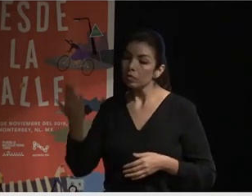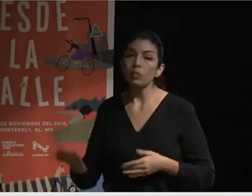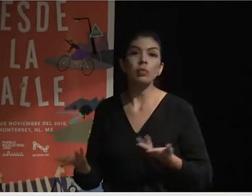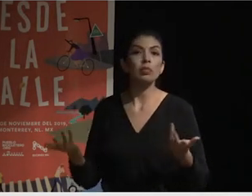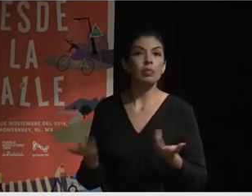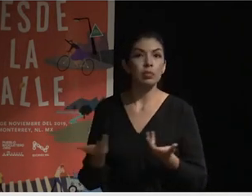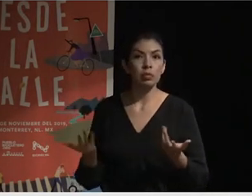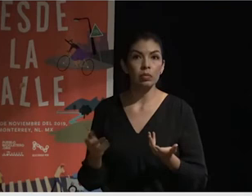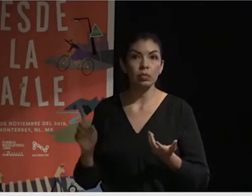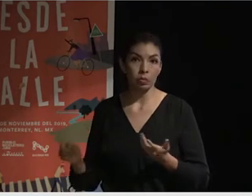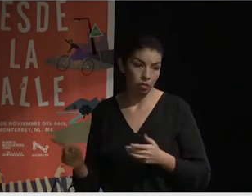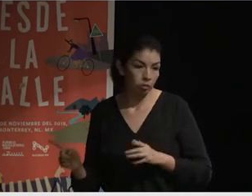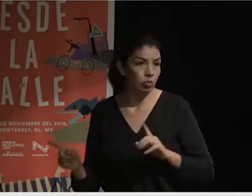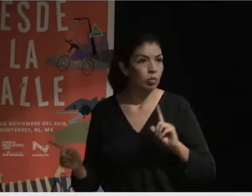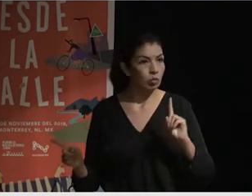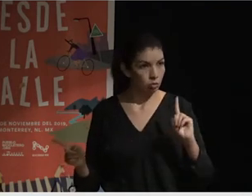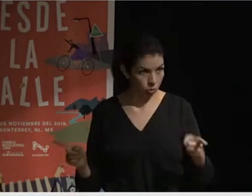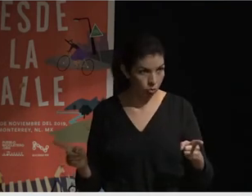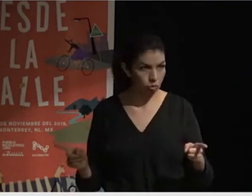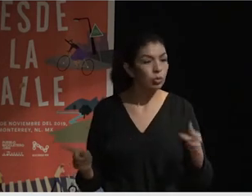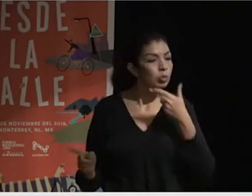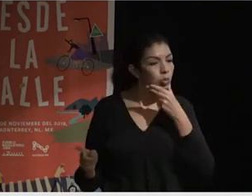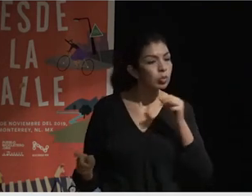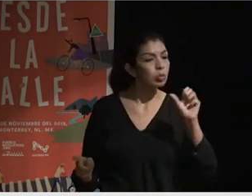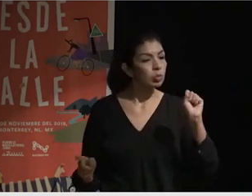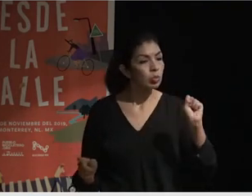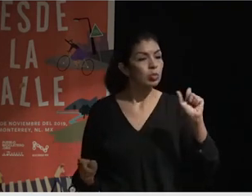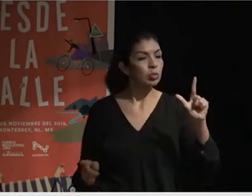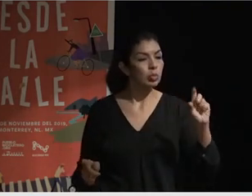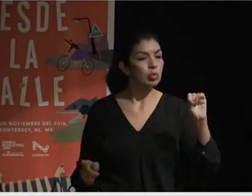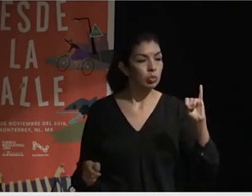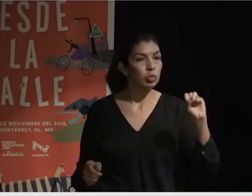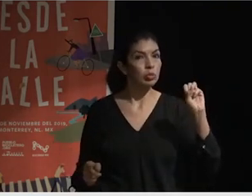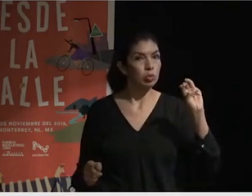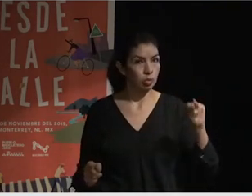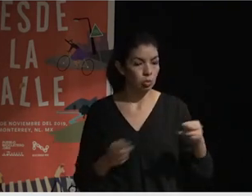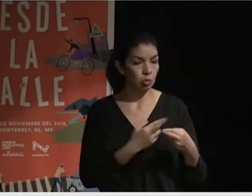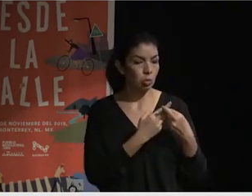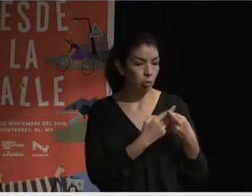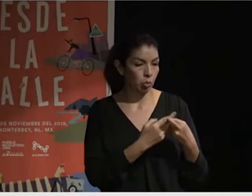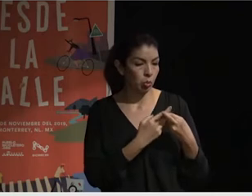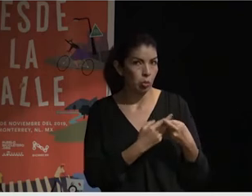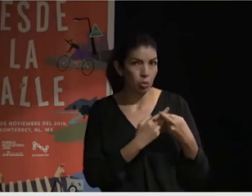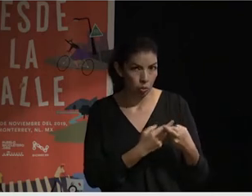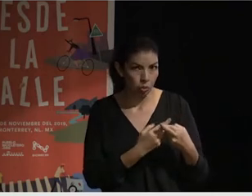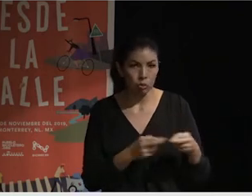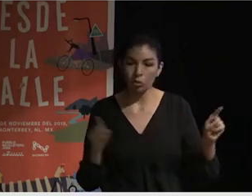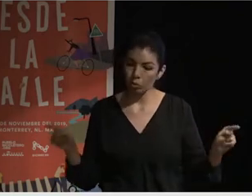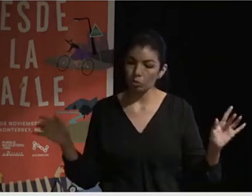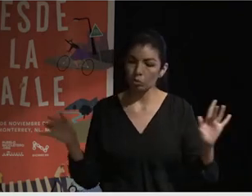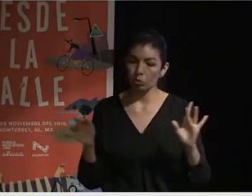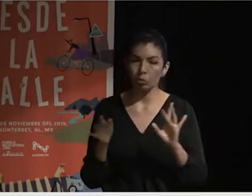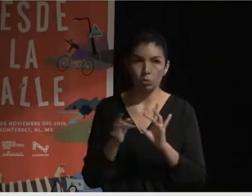de edificios en riesgo estructural, con el que expropian casi 100 propiedades, en donde vivía gente muy pobre, que de este